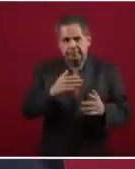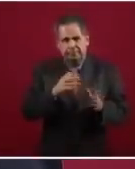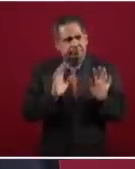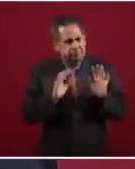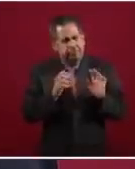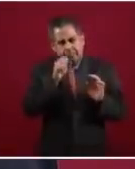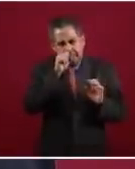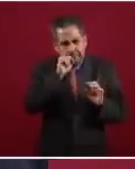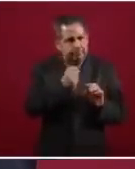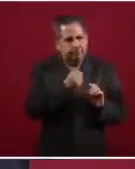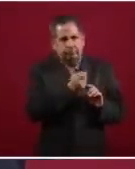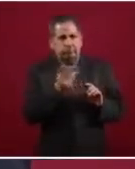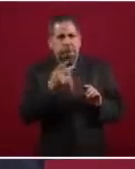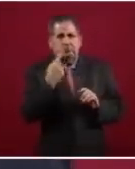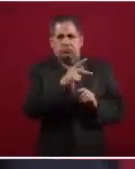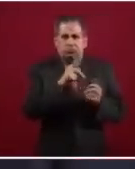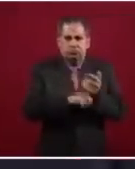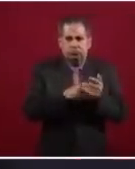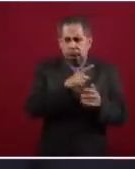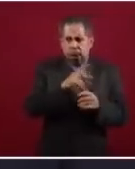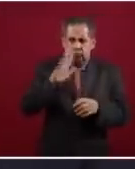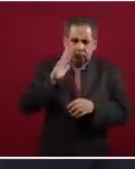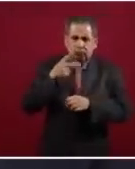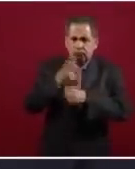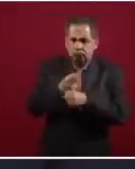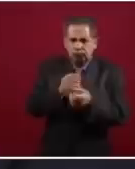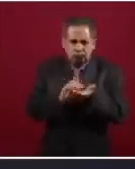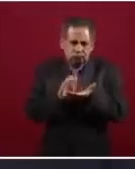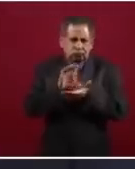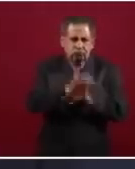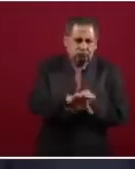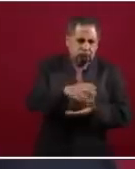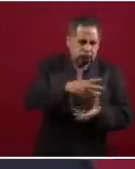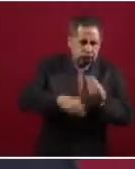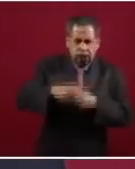general su voluntad de invertir en México.